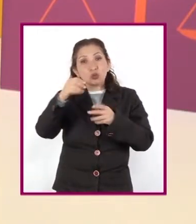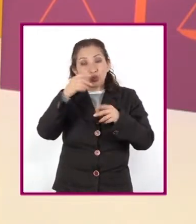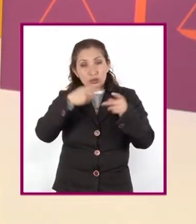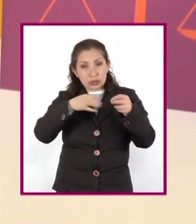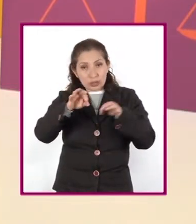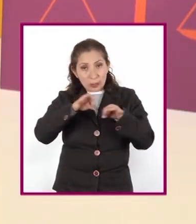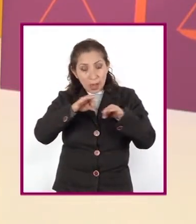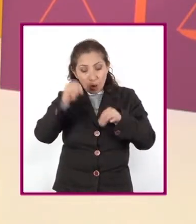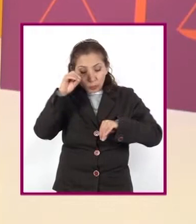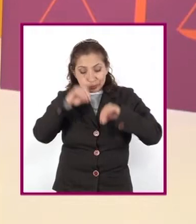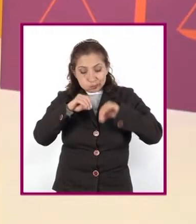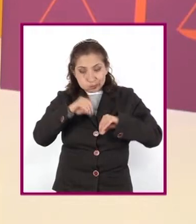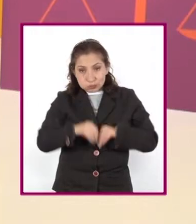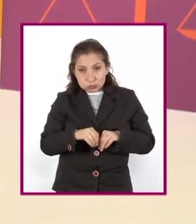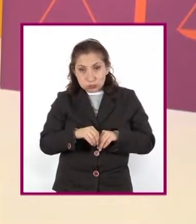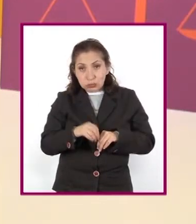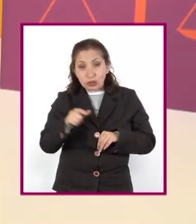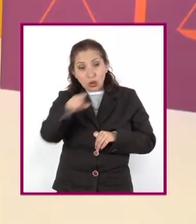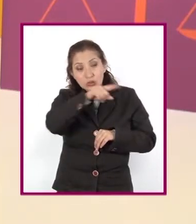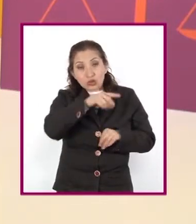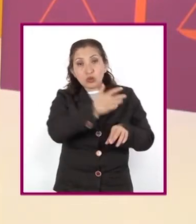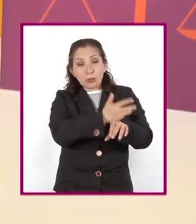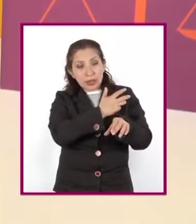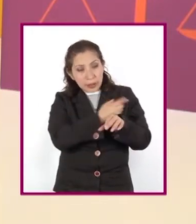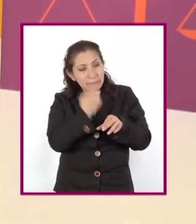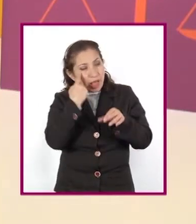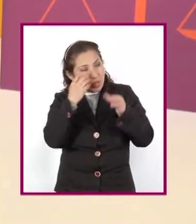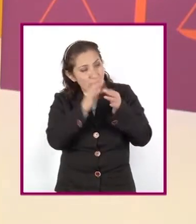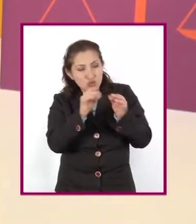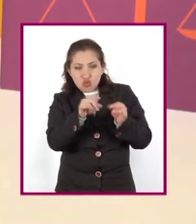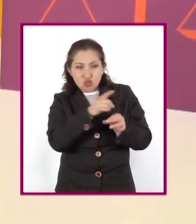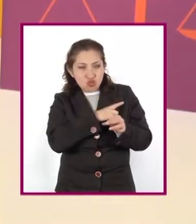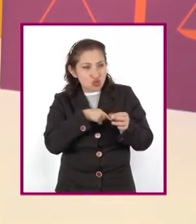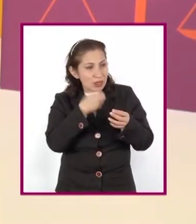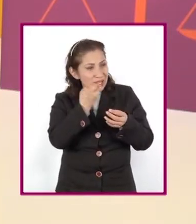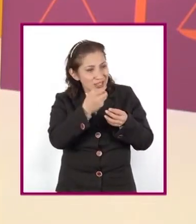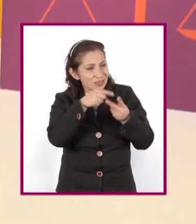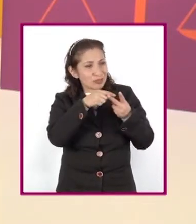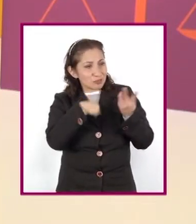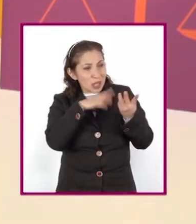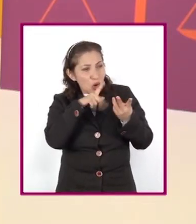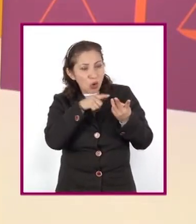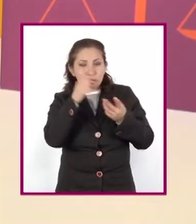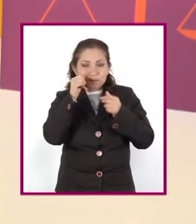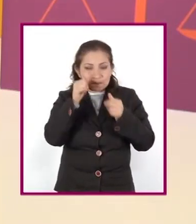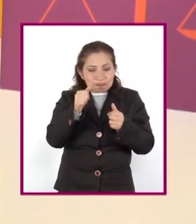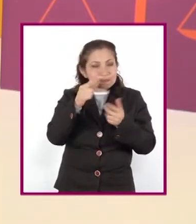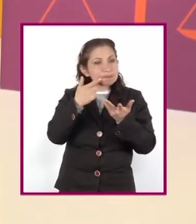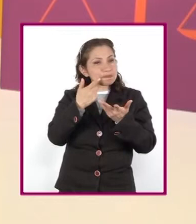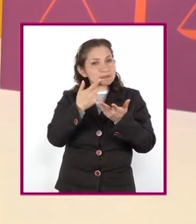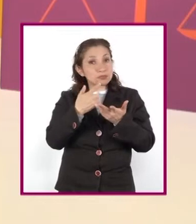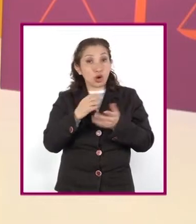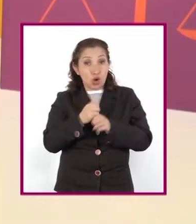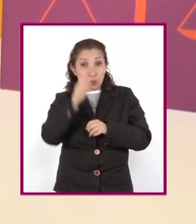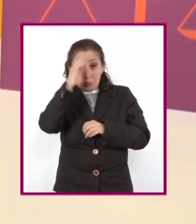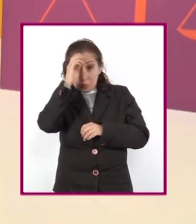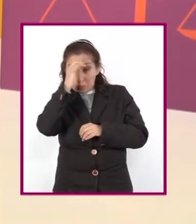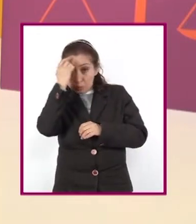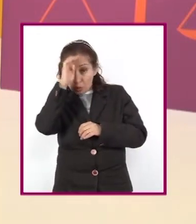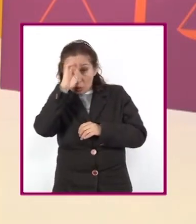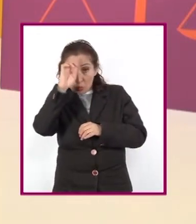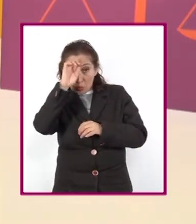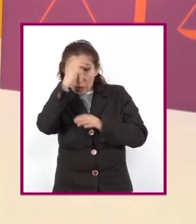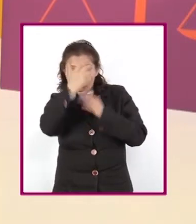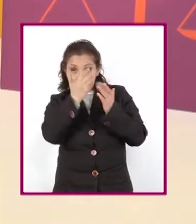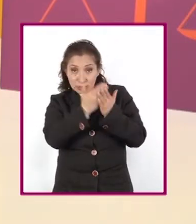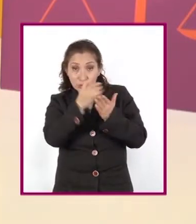que llevan a cabo con el resto de sus compañeras y compañeros, sino que mediante las propuestas pueden ser parte